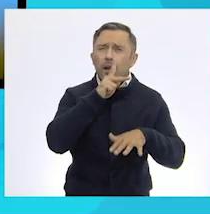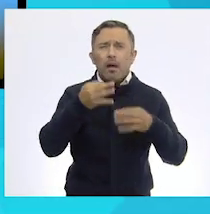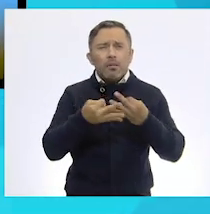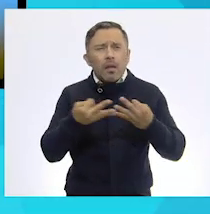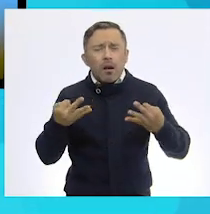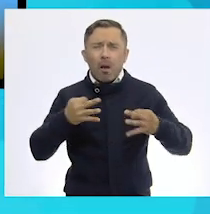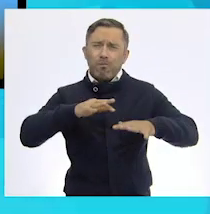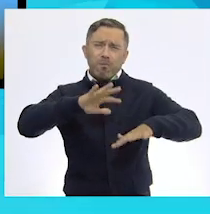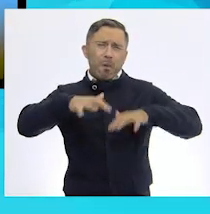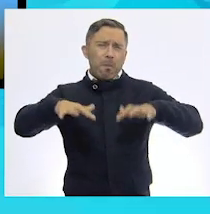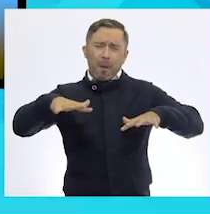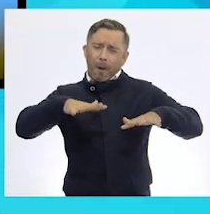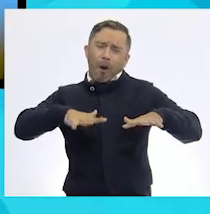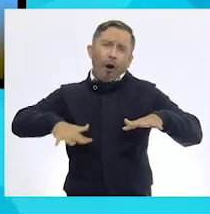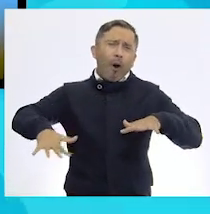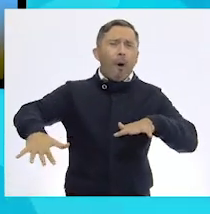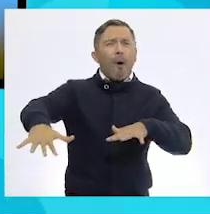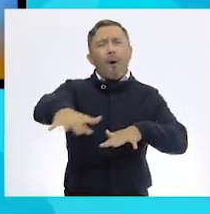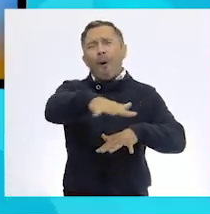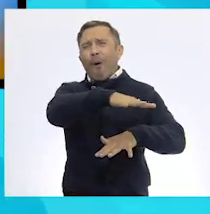todo.